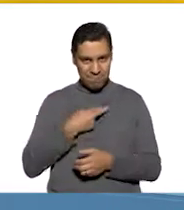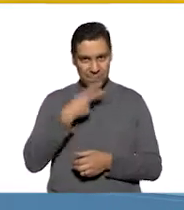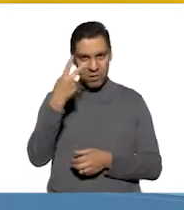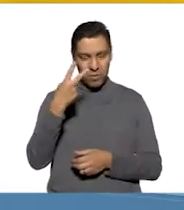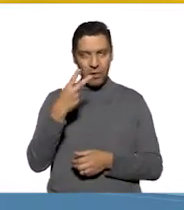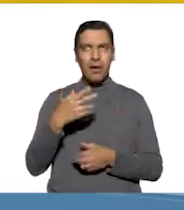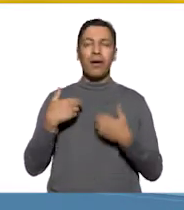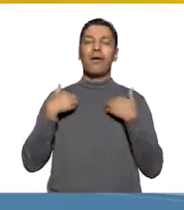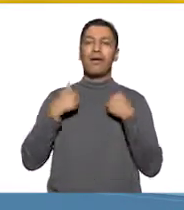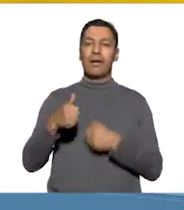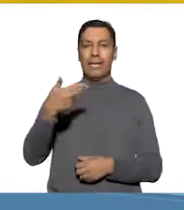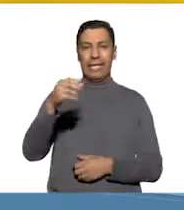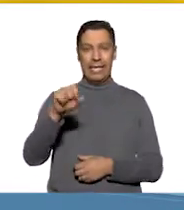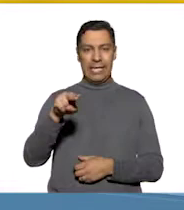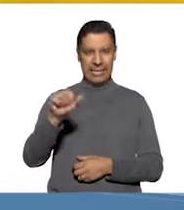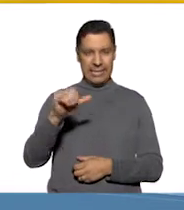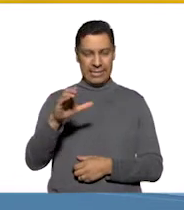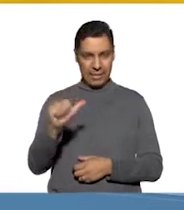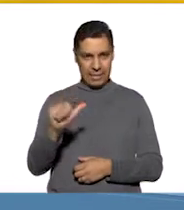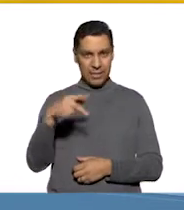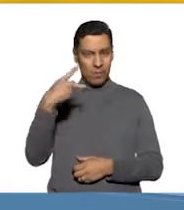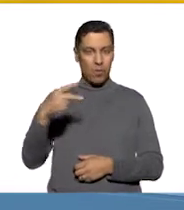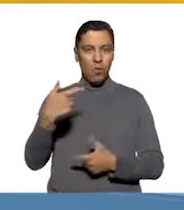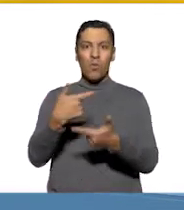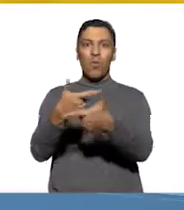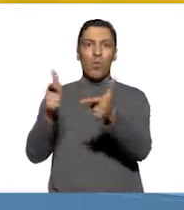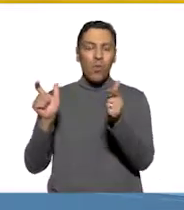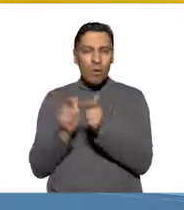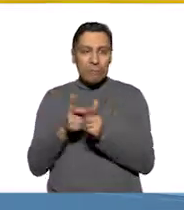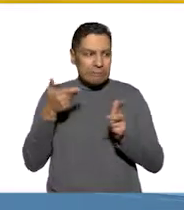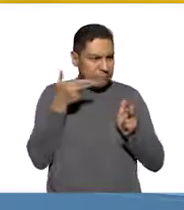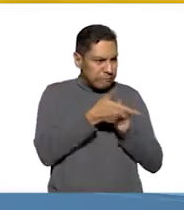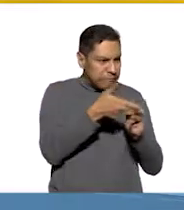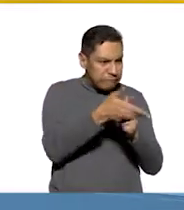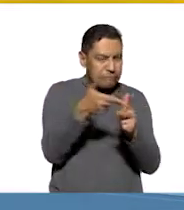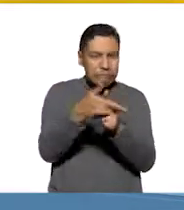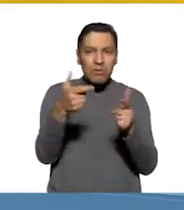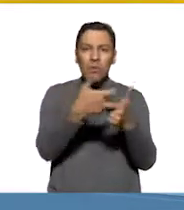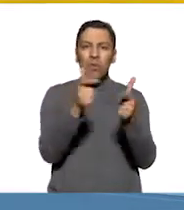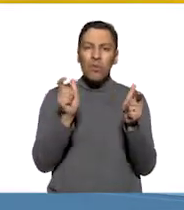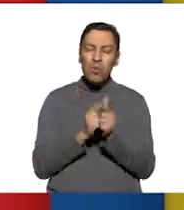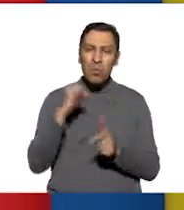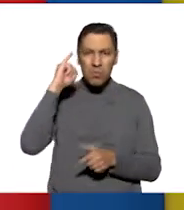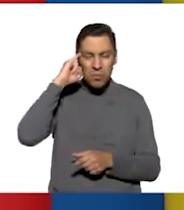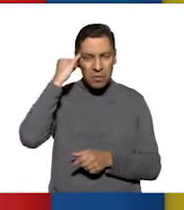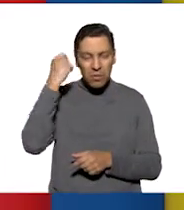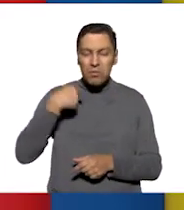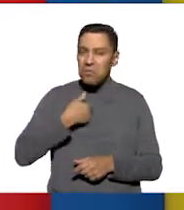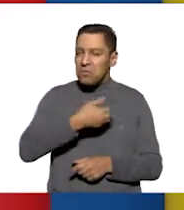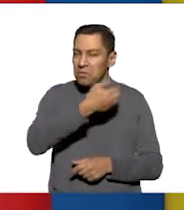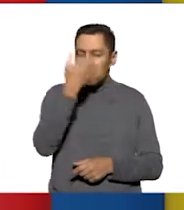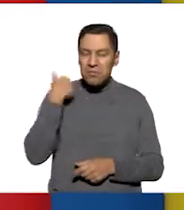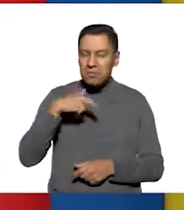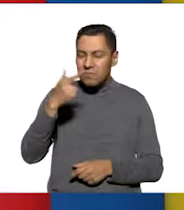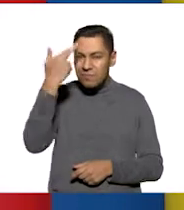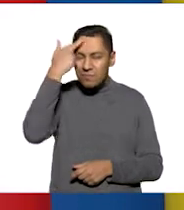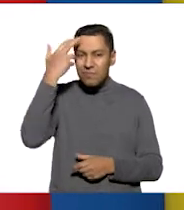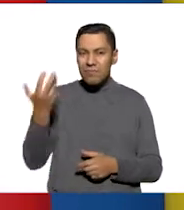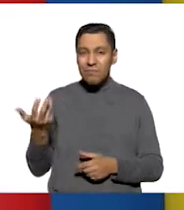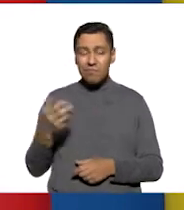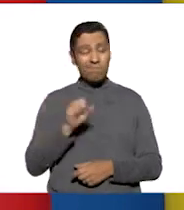sin su conocimiento, quienes mataron a cientos de indígenas. ¿No recordaba eso, maestra? Así es. Sin